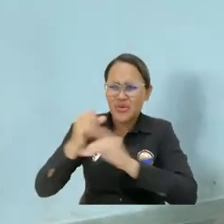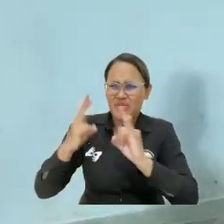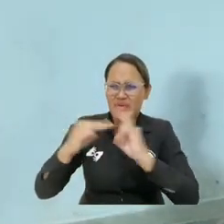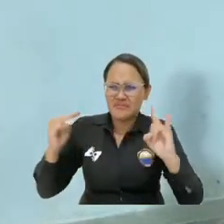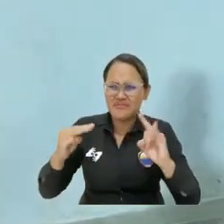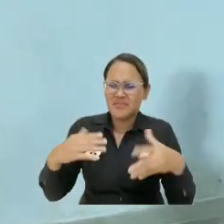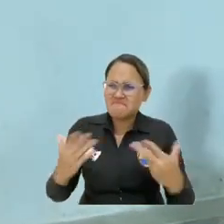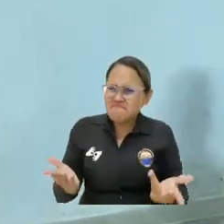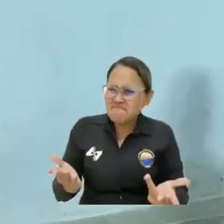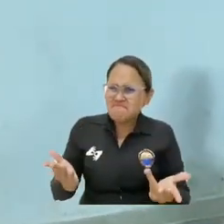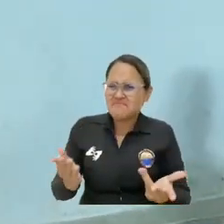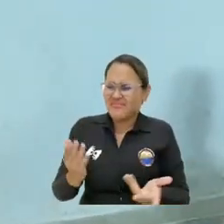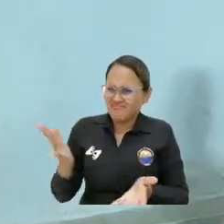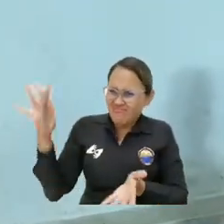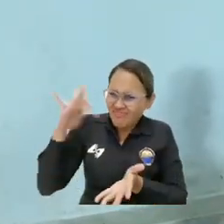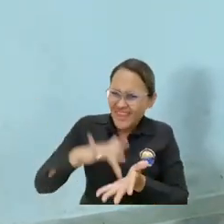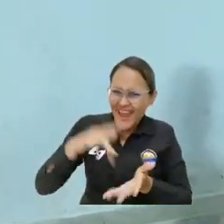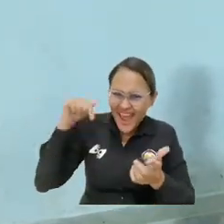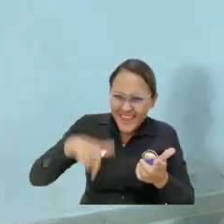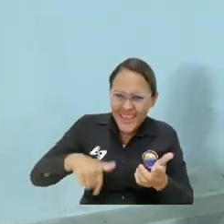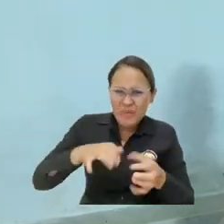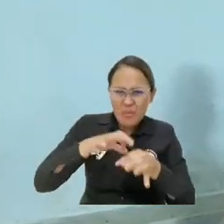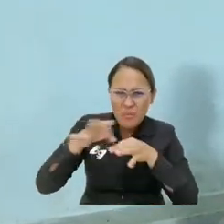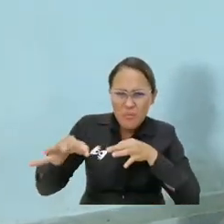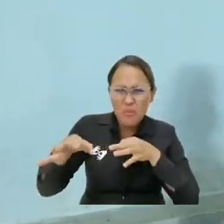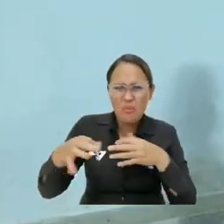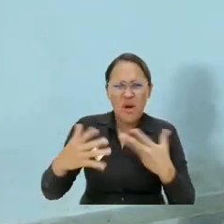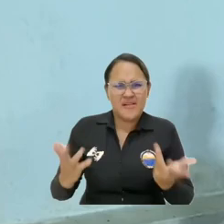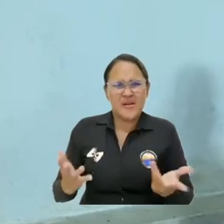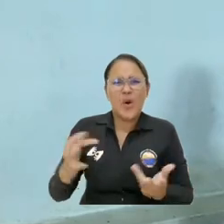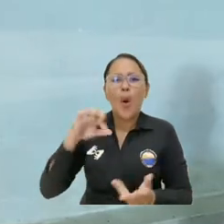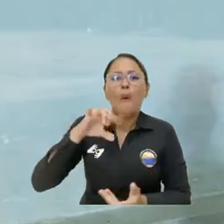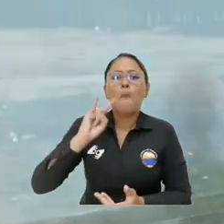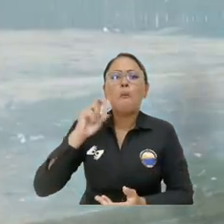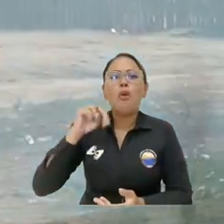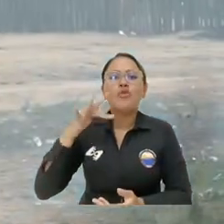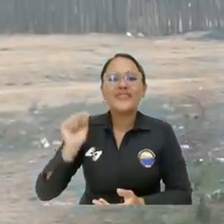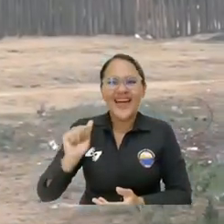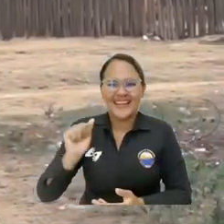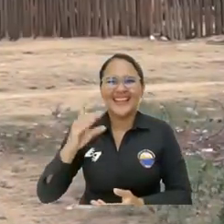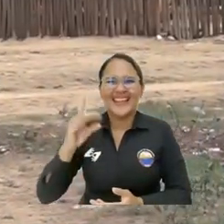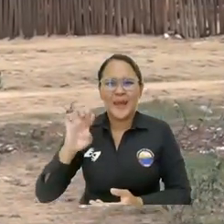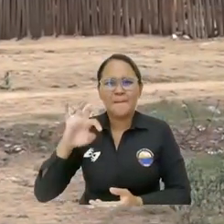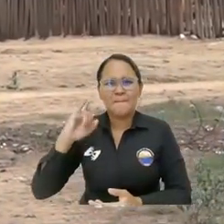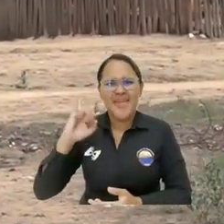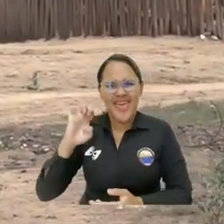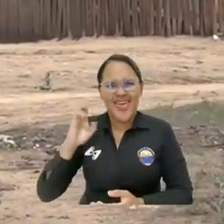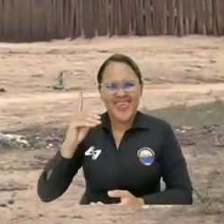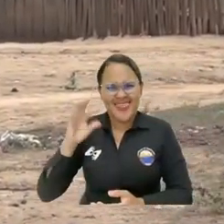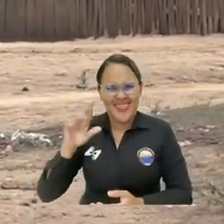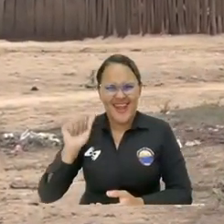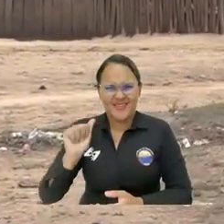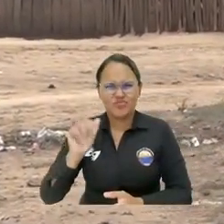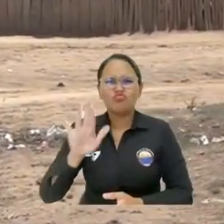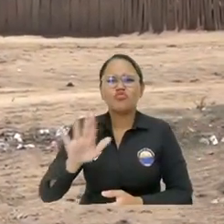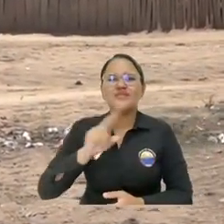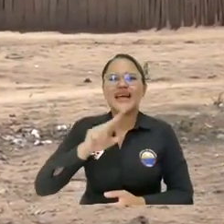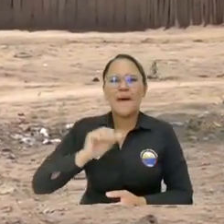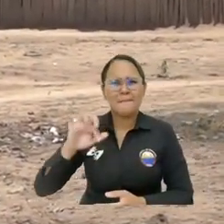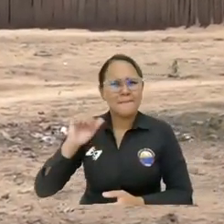un rector de la Universidad de Magdalena pisara los suelos del pueblo de Punta de Piedra, región de Zapallán.